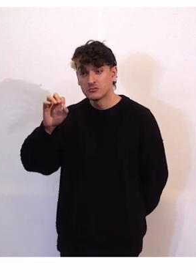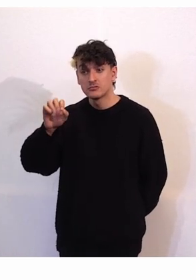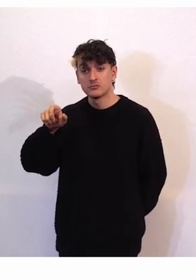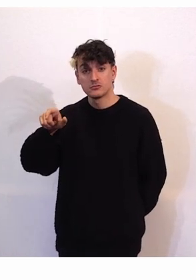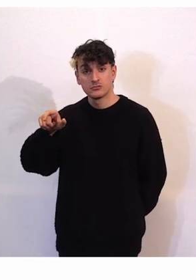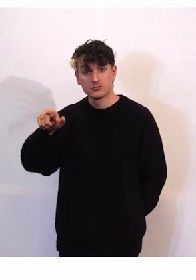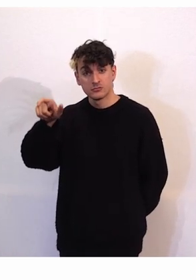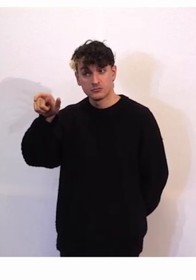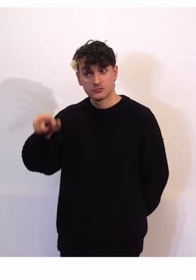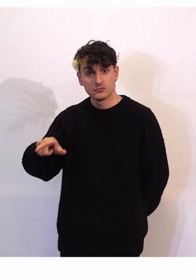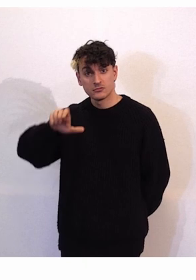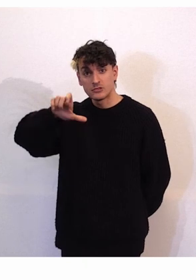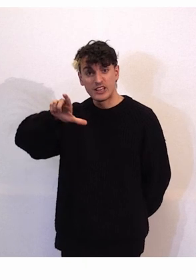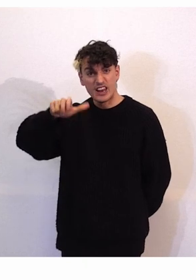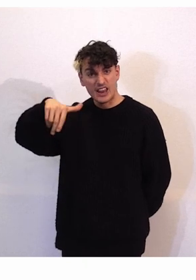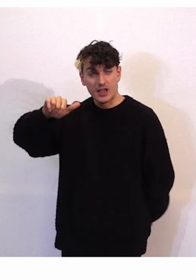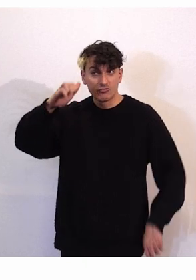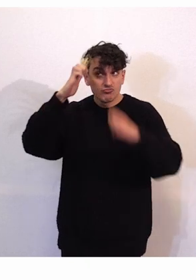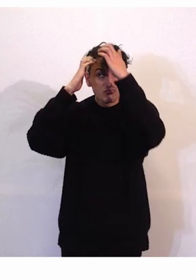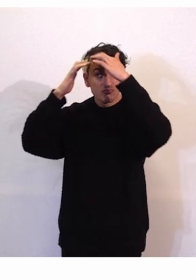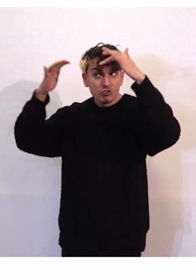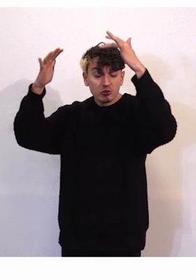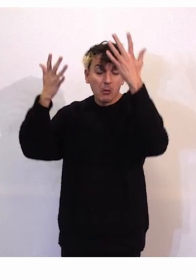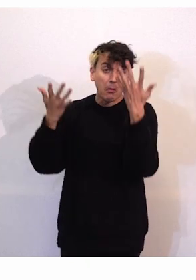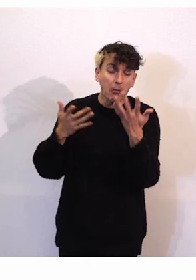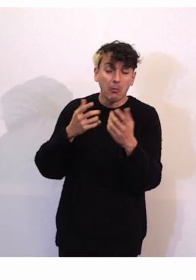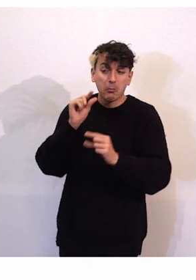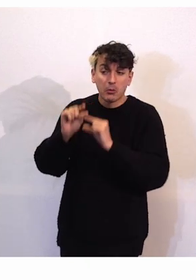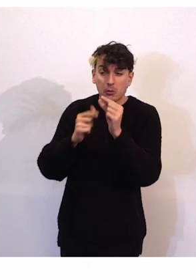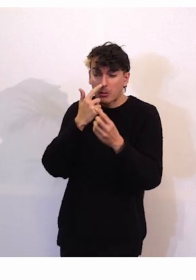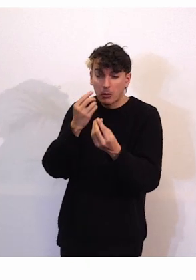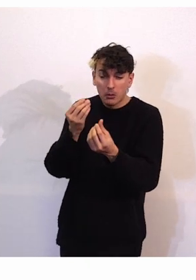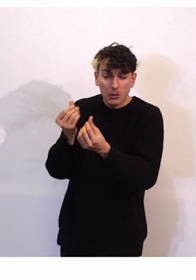se van viendo, lo que a ella le gusta. Lo que a ella le gusta mucho el mar.